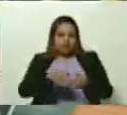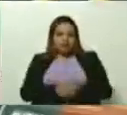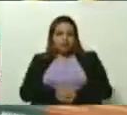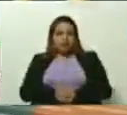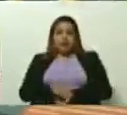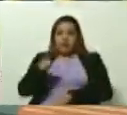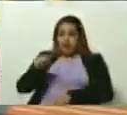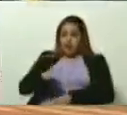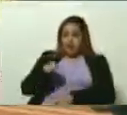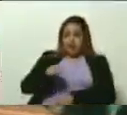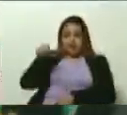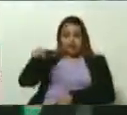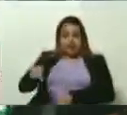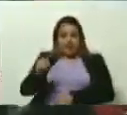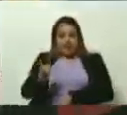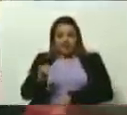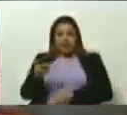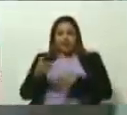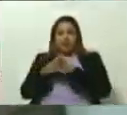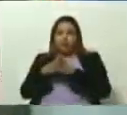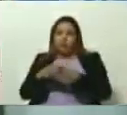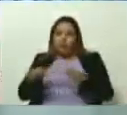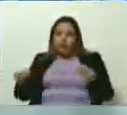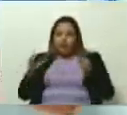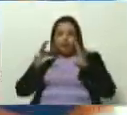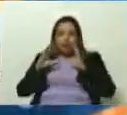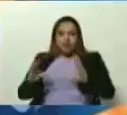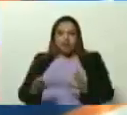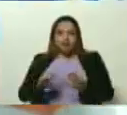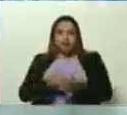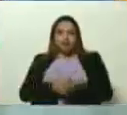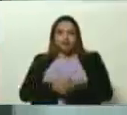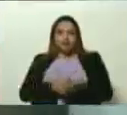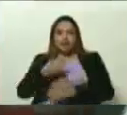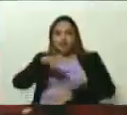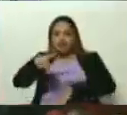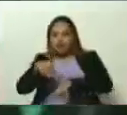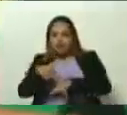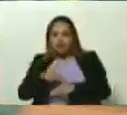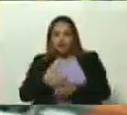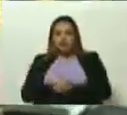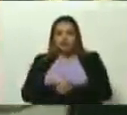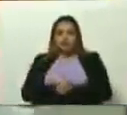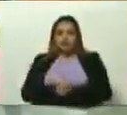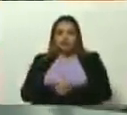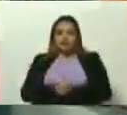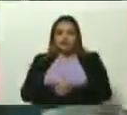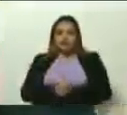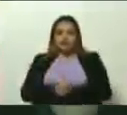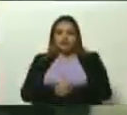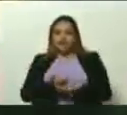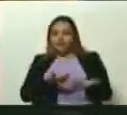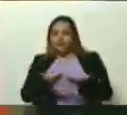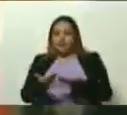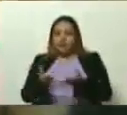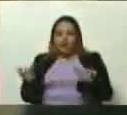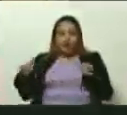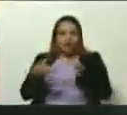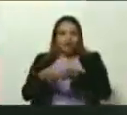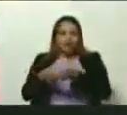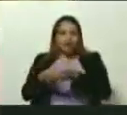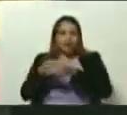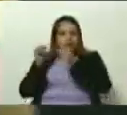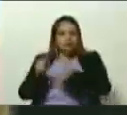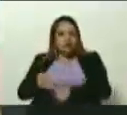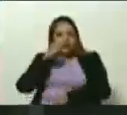aquí está, bueno, todo el cuerpo nacional de los órganos de seguridad